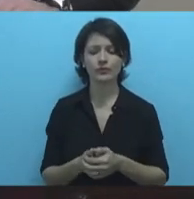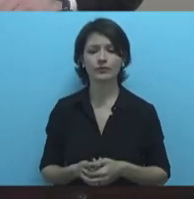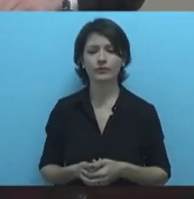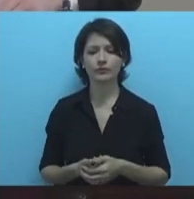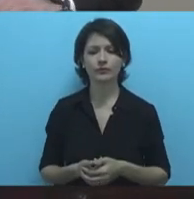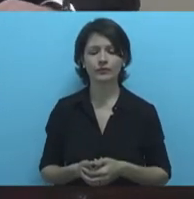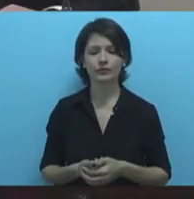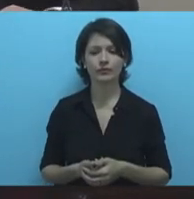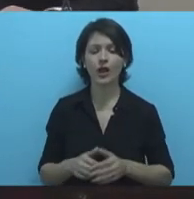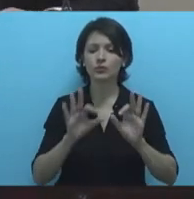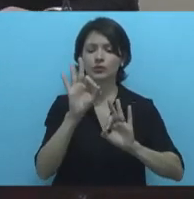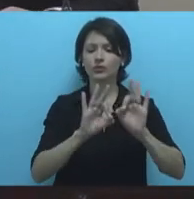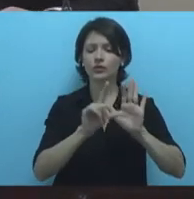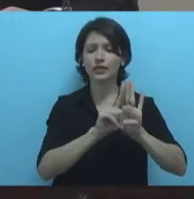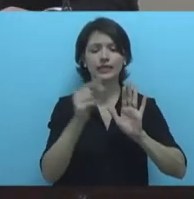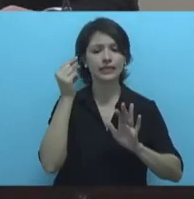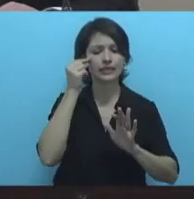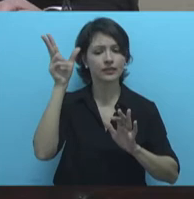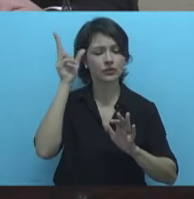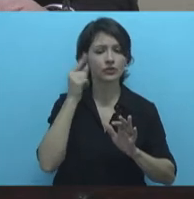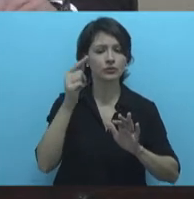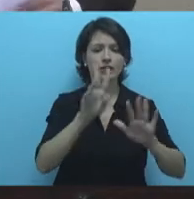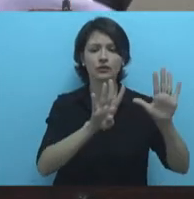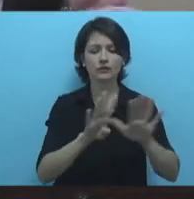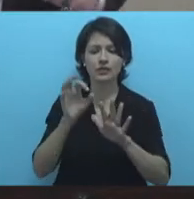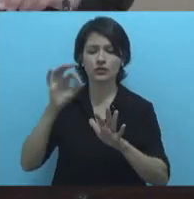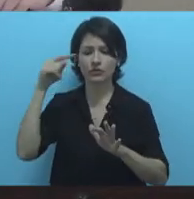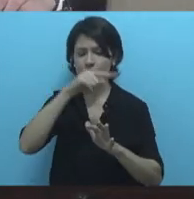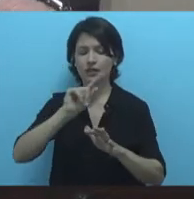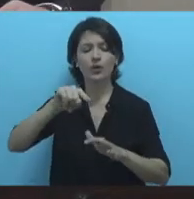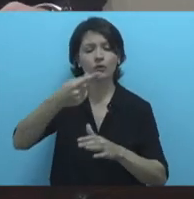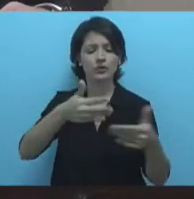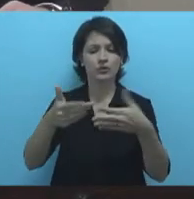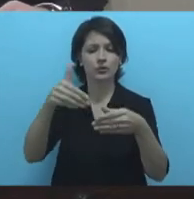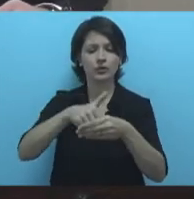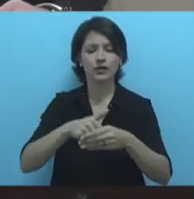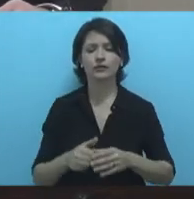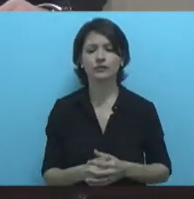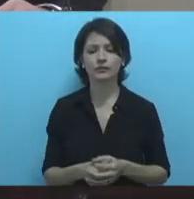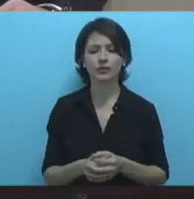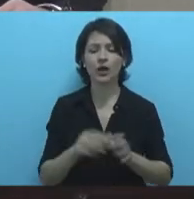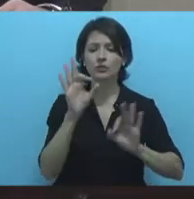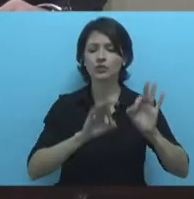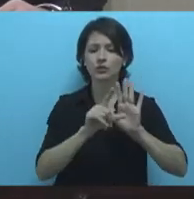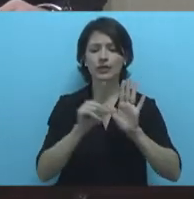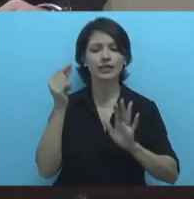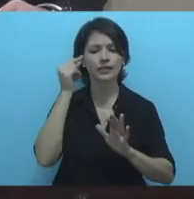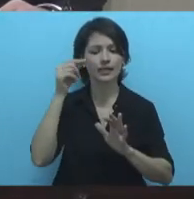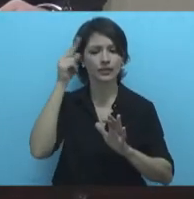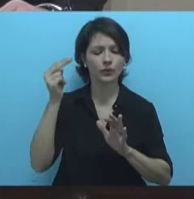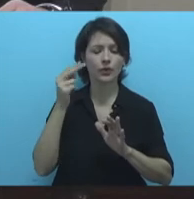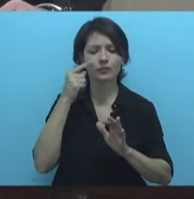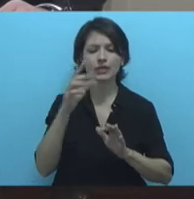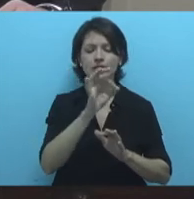número 30 proyecto de ley 38 1907 preferencia para una sesión número 31 proyectos de ley 39 mil